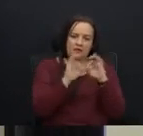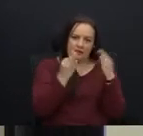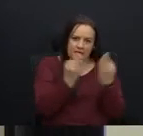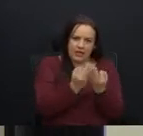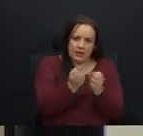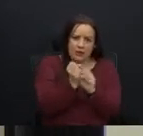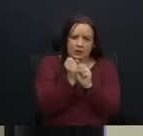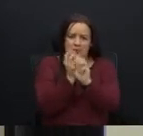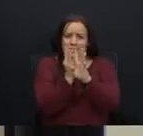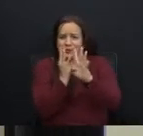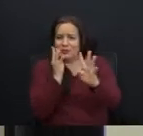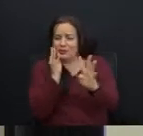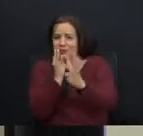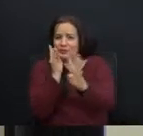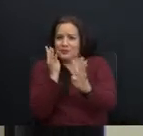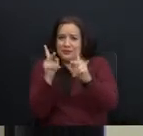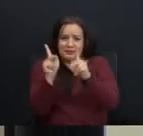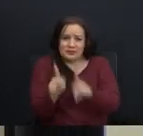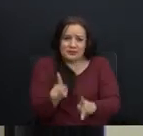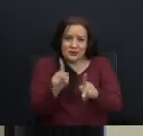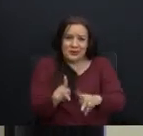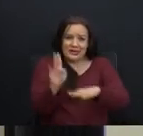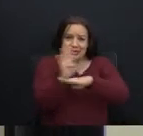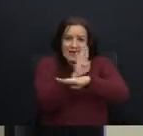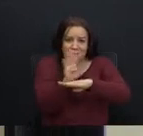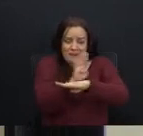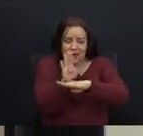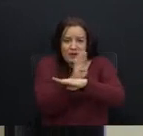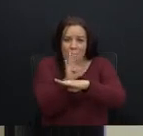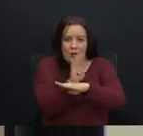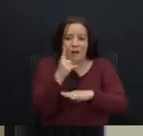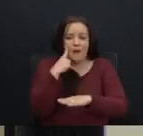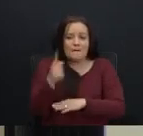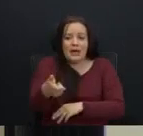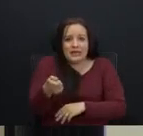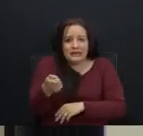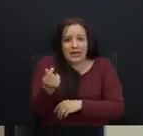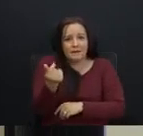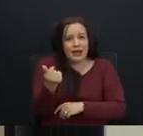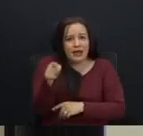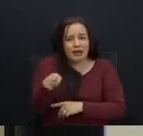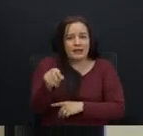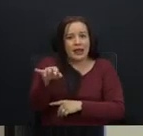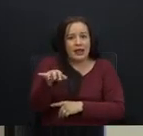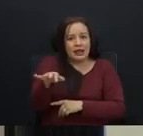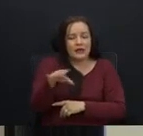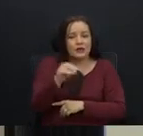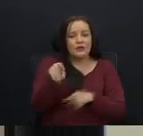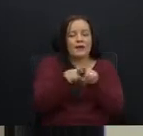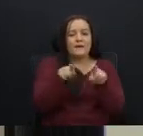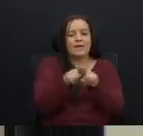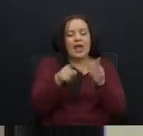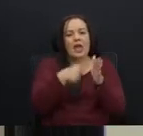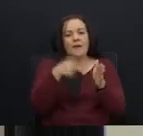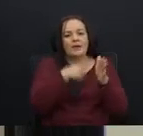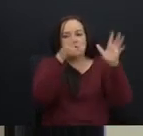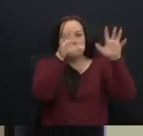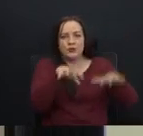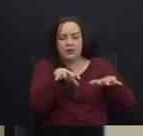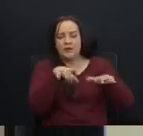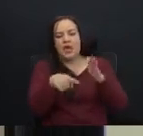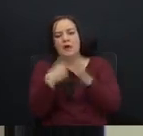era exorbitante y como es típico y propio del cantón de Pocosí, a ratos llueve y a ratos